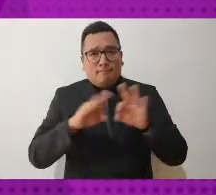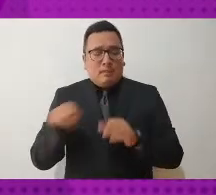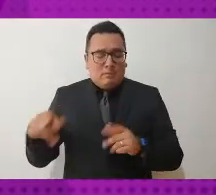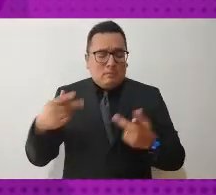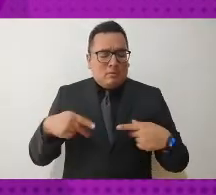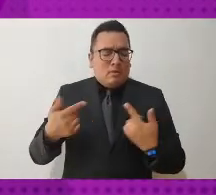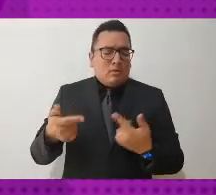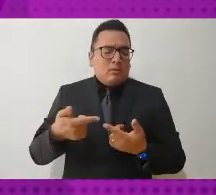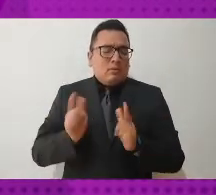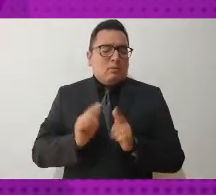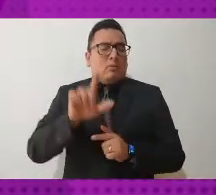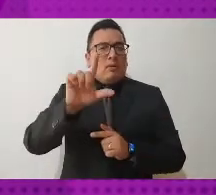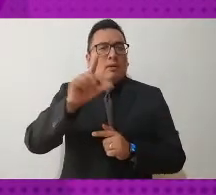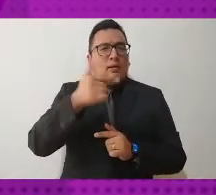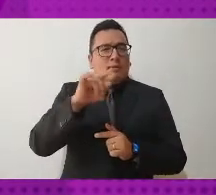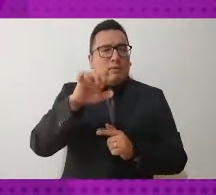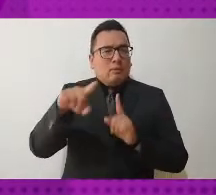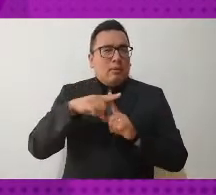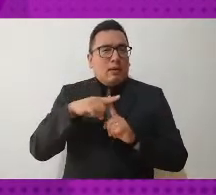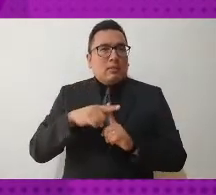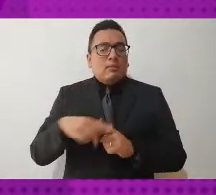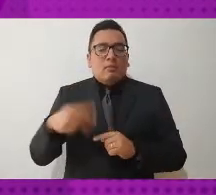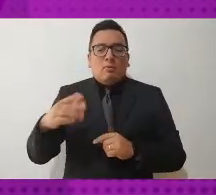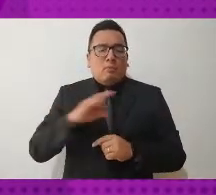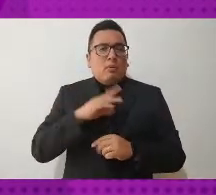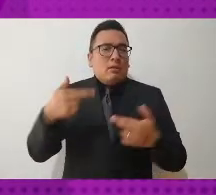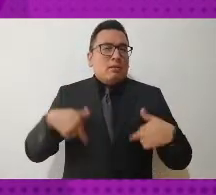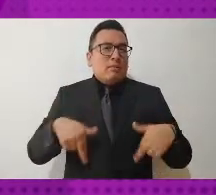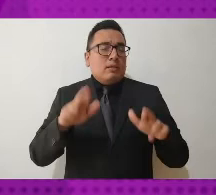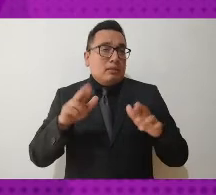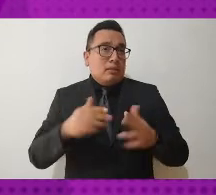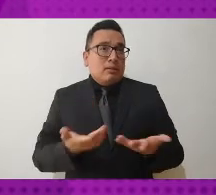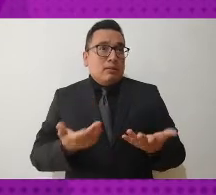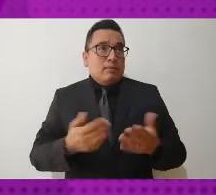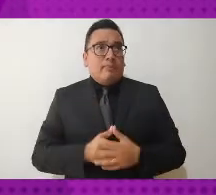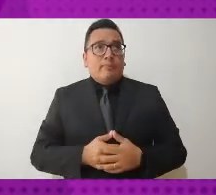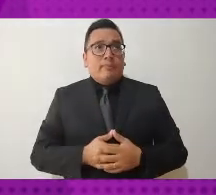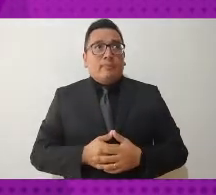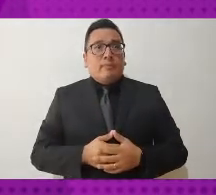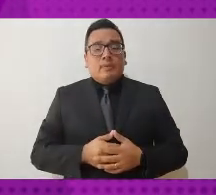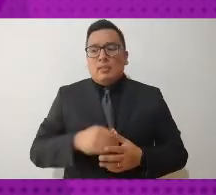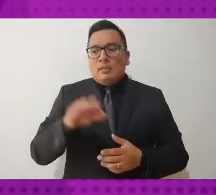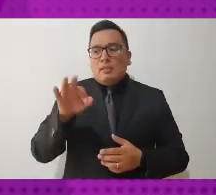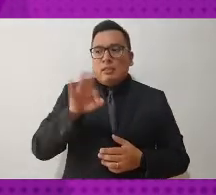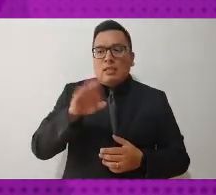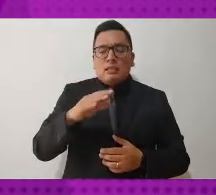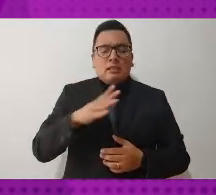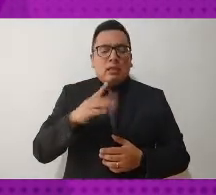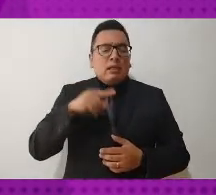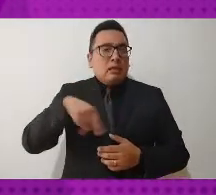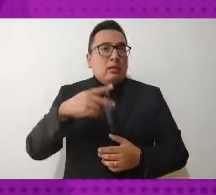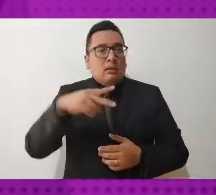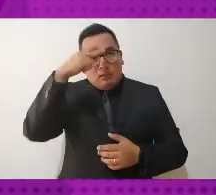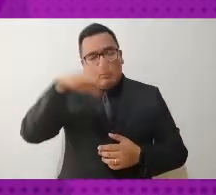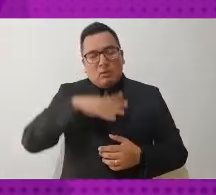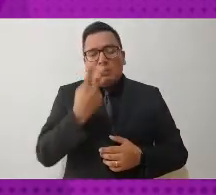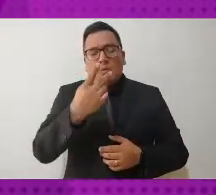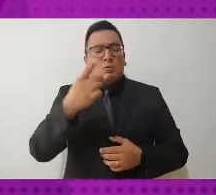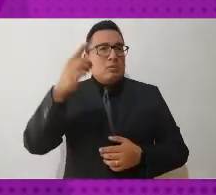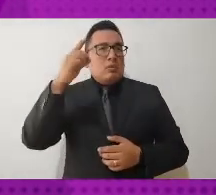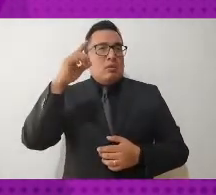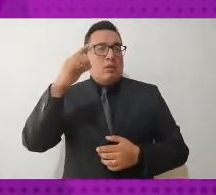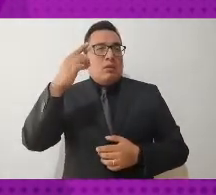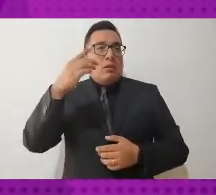qué mejor que la población electrónica tenga un espacio de representación si bien ya contamos en lo Federal con dos